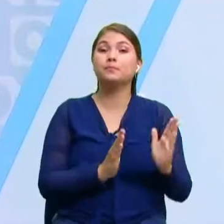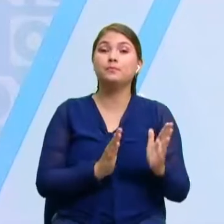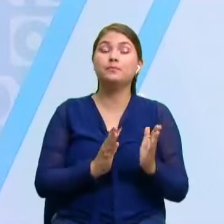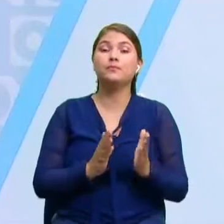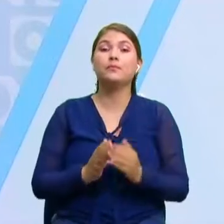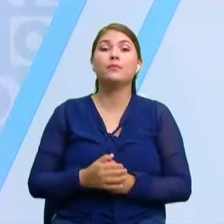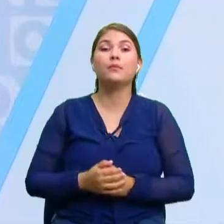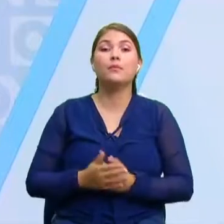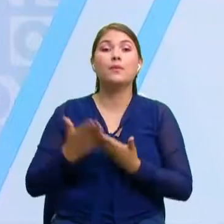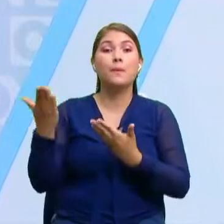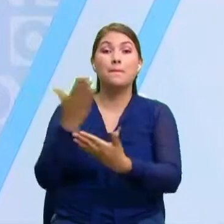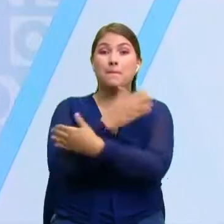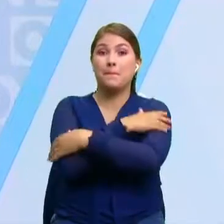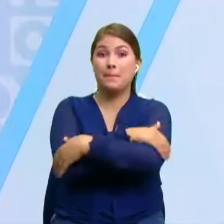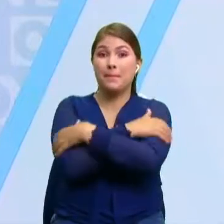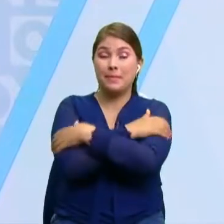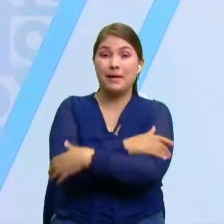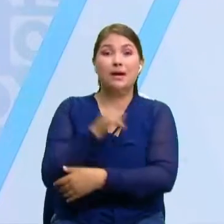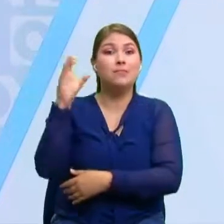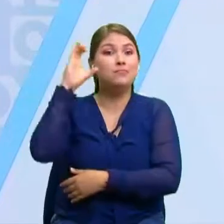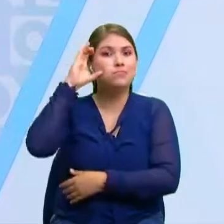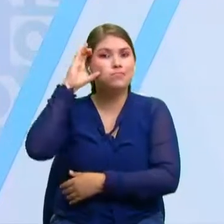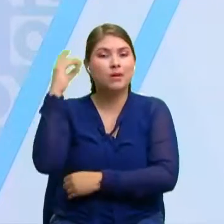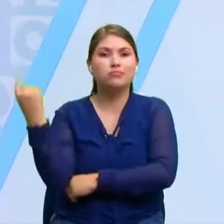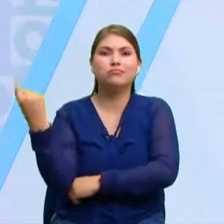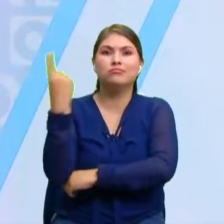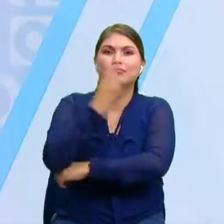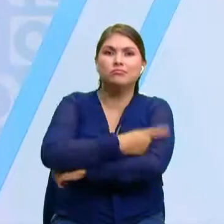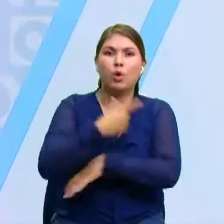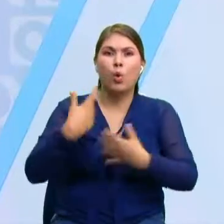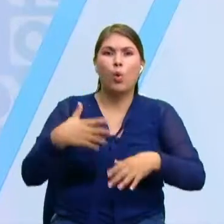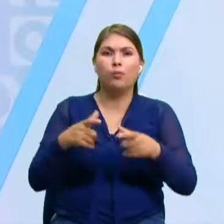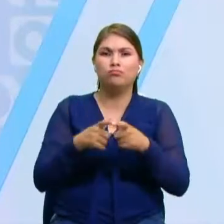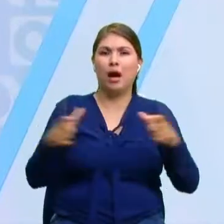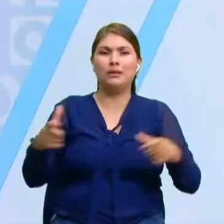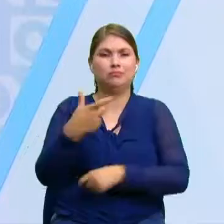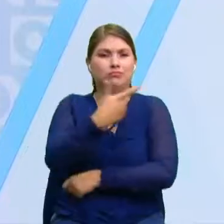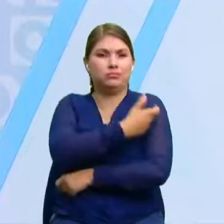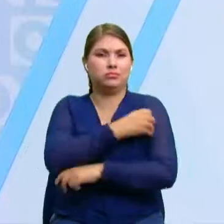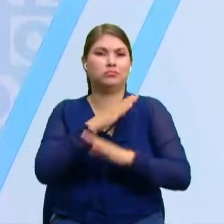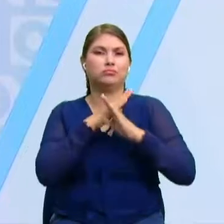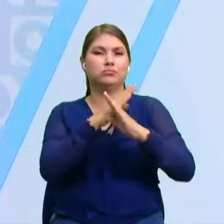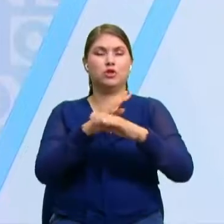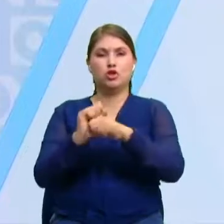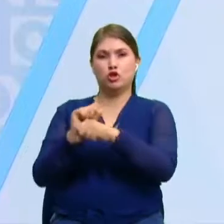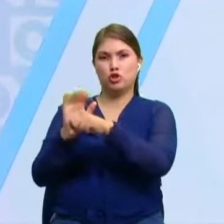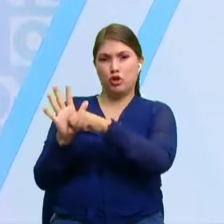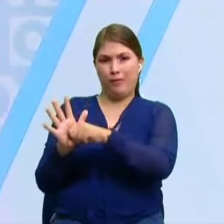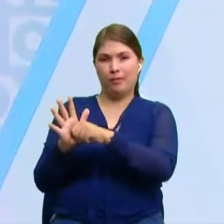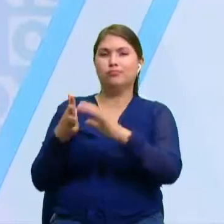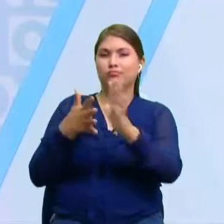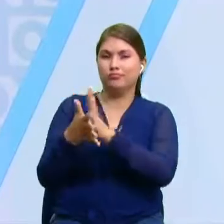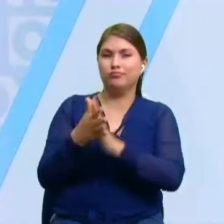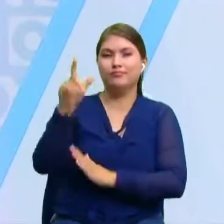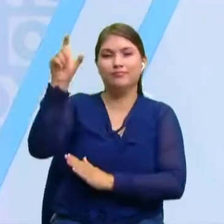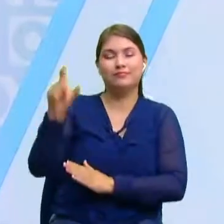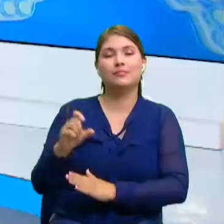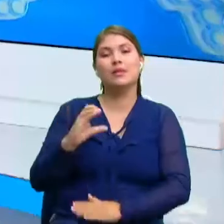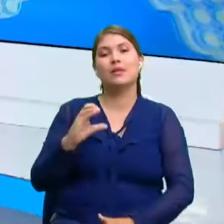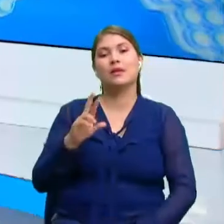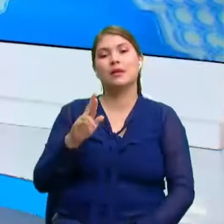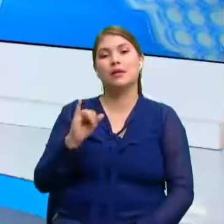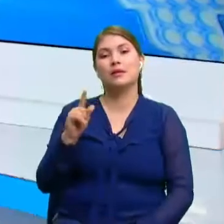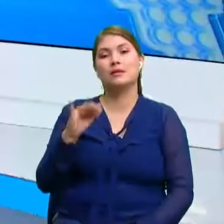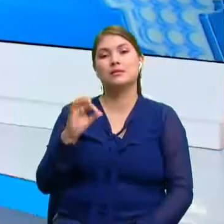Nos vamos rápidamente a Pamplona porque allí se está adelantando una jornada masiva de vacunación contra el COVID-19 y los detalles los tiene a esta hora Cristian